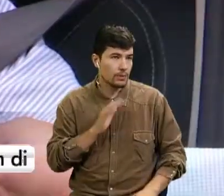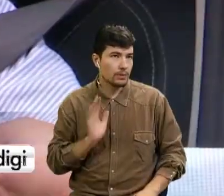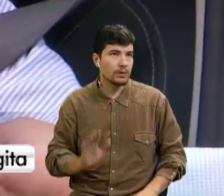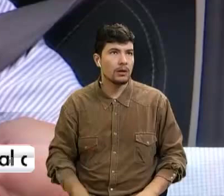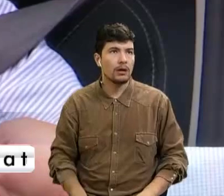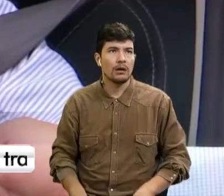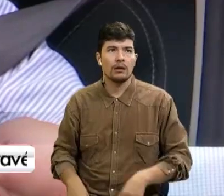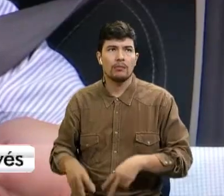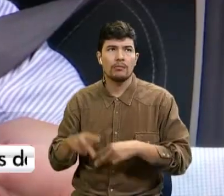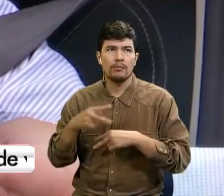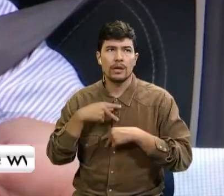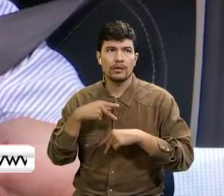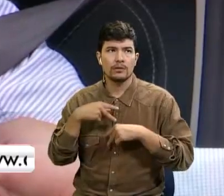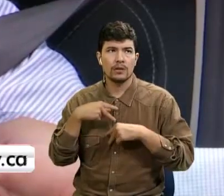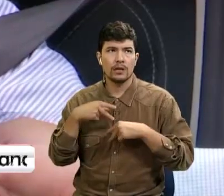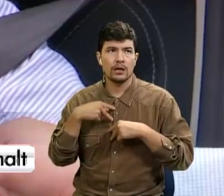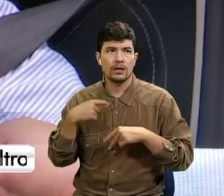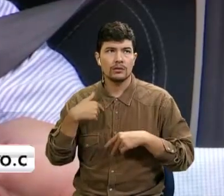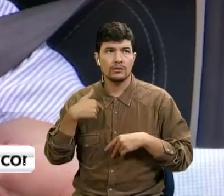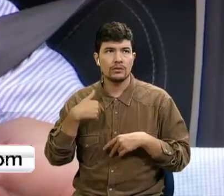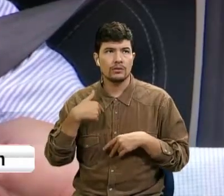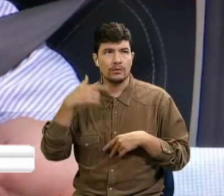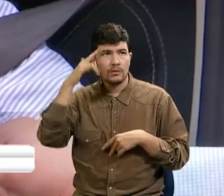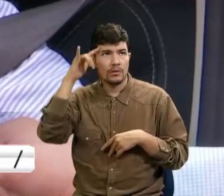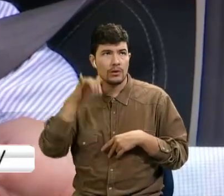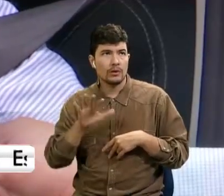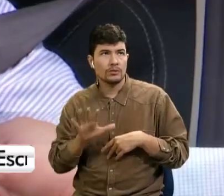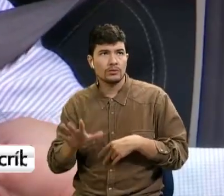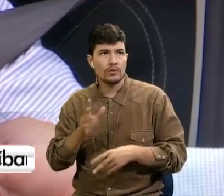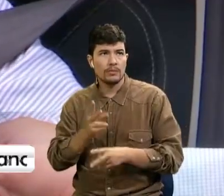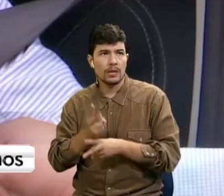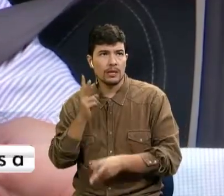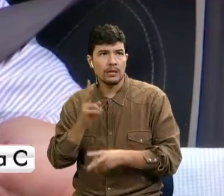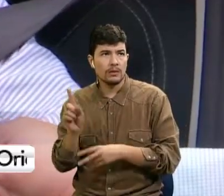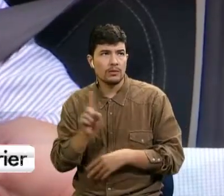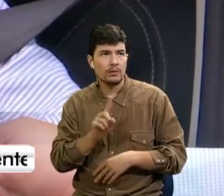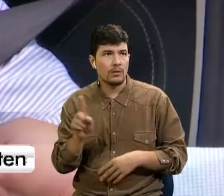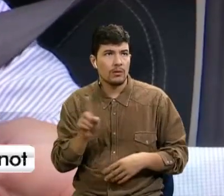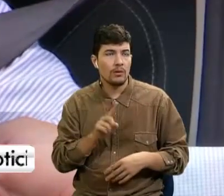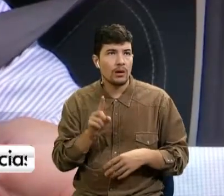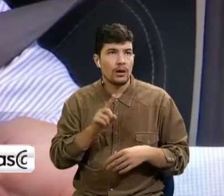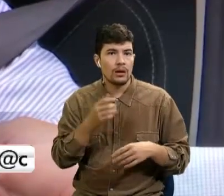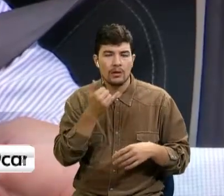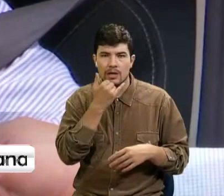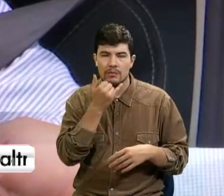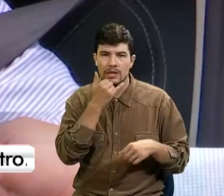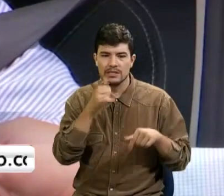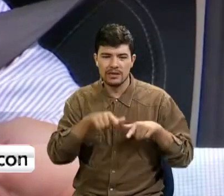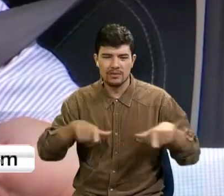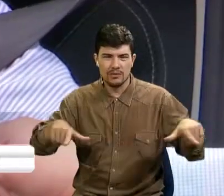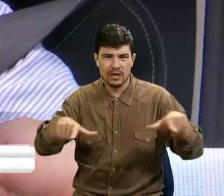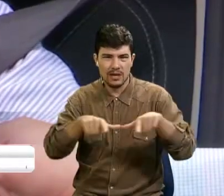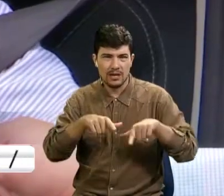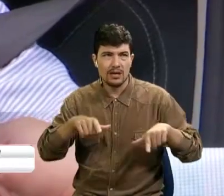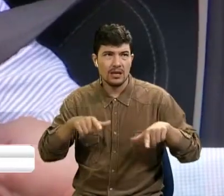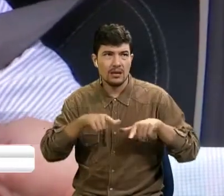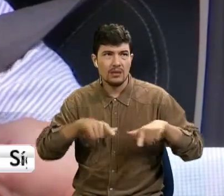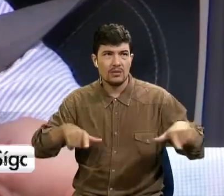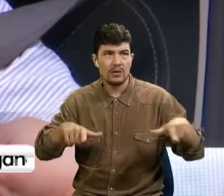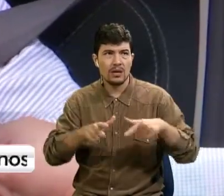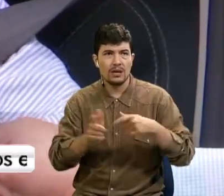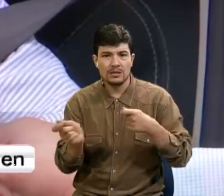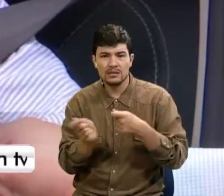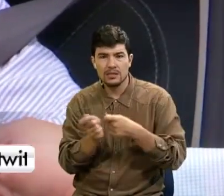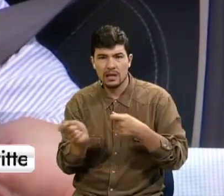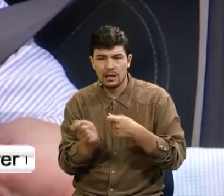personalmente no no no creo que sean tan tan y seguro lo que pasa es que las habitaciones muchas tienen hacia hacia el borde más